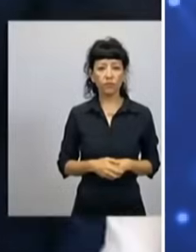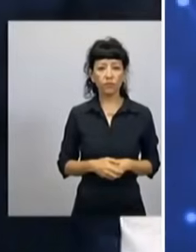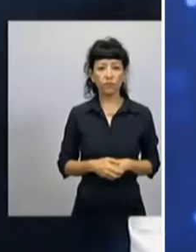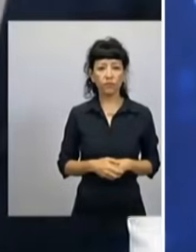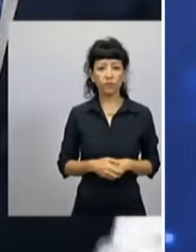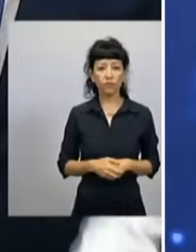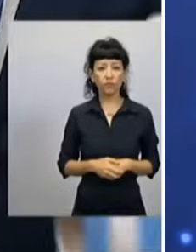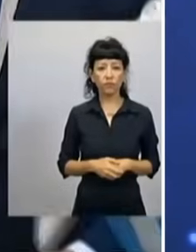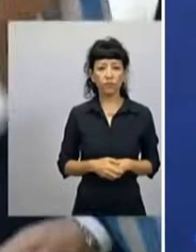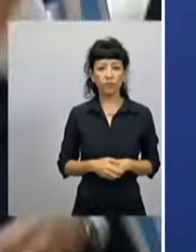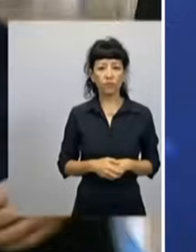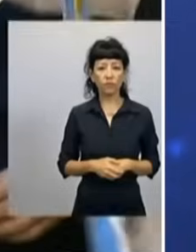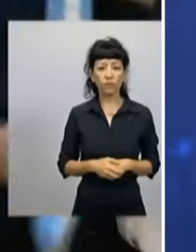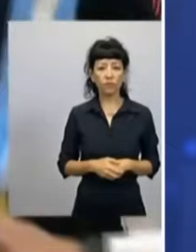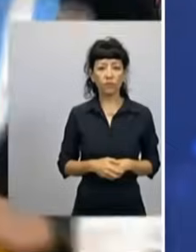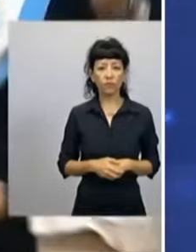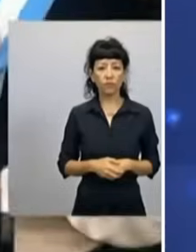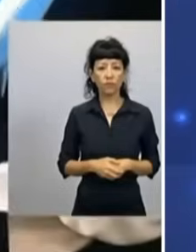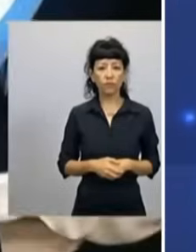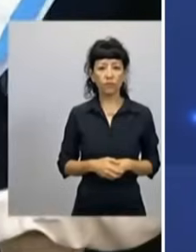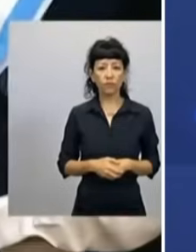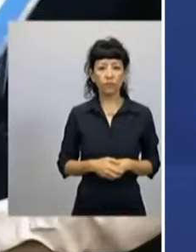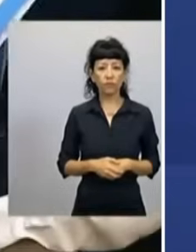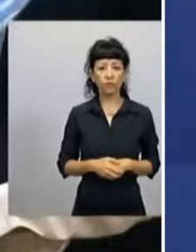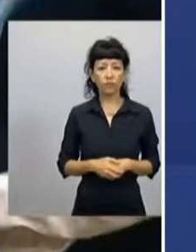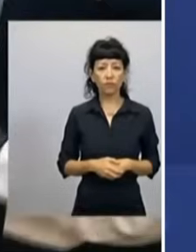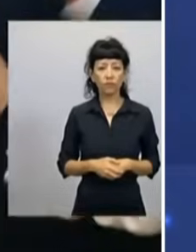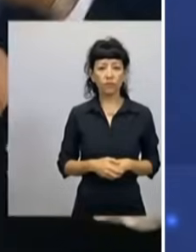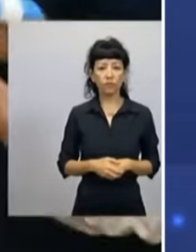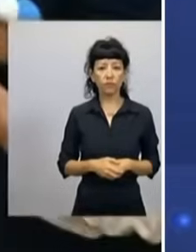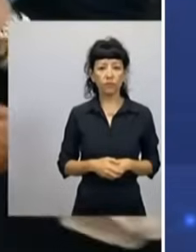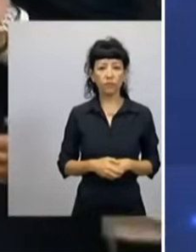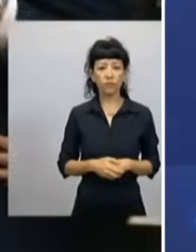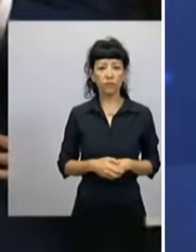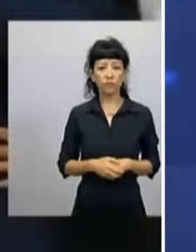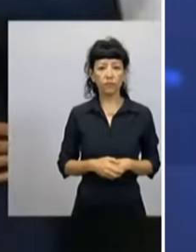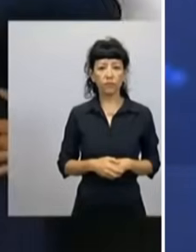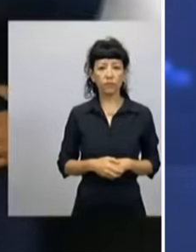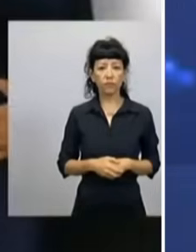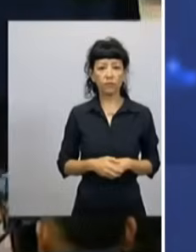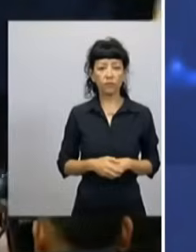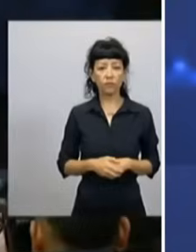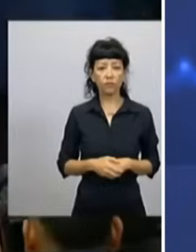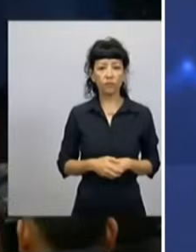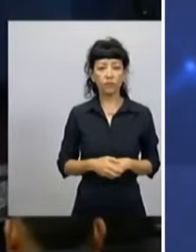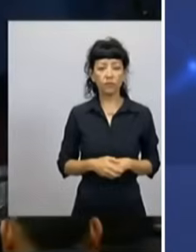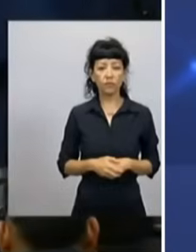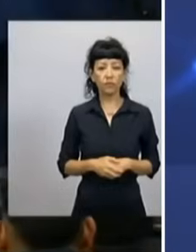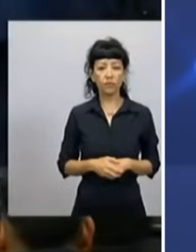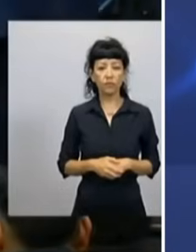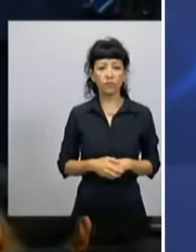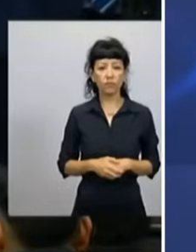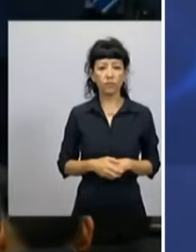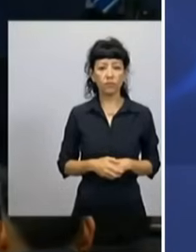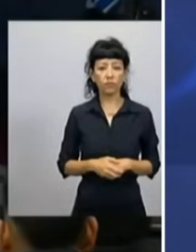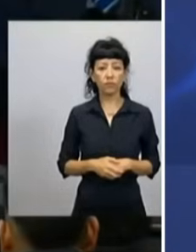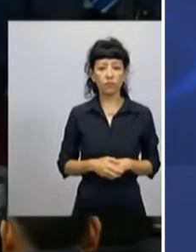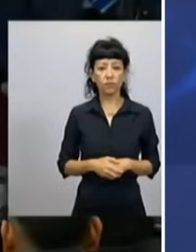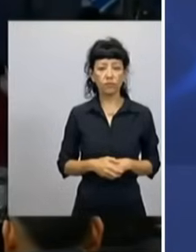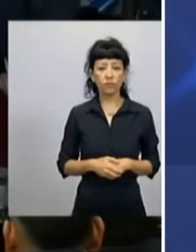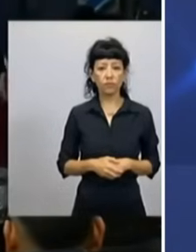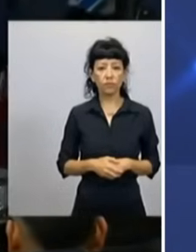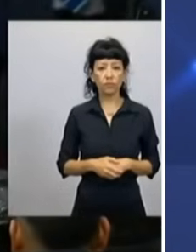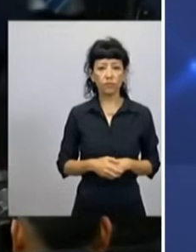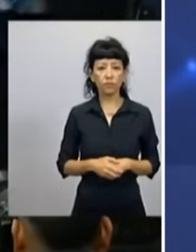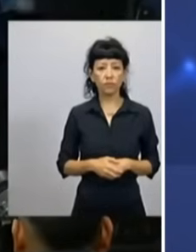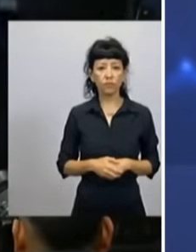esas promesas que él hizo van a ser quebradas por el presidente y cómo va a impactar eso en la credibilidad? Y ahí es donde se va a articular un poco la